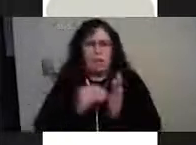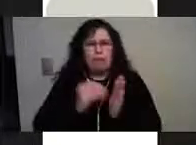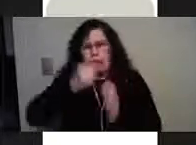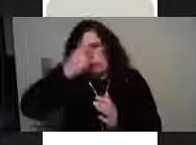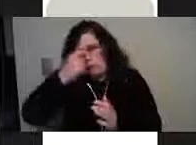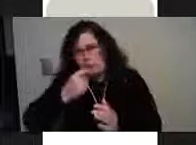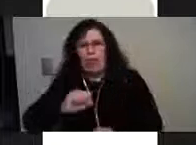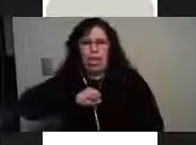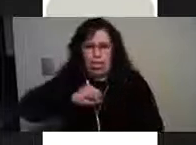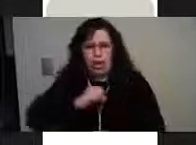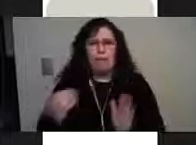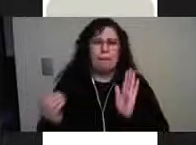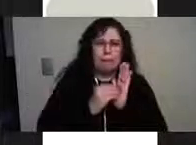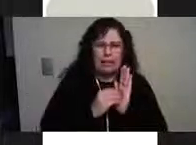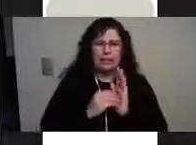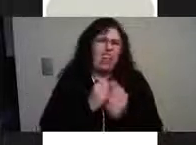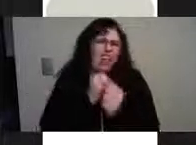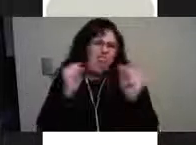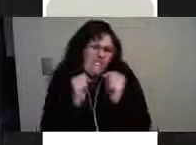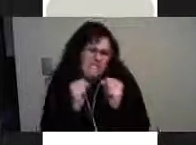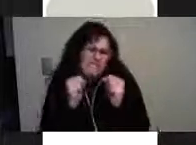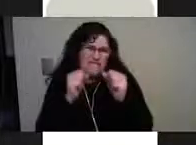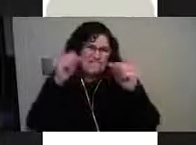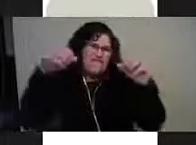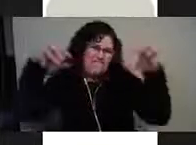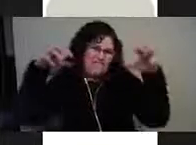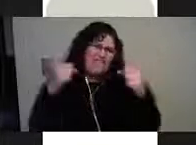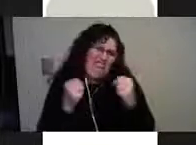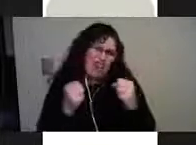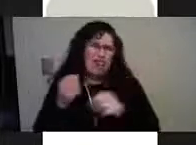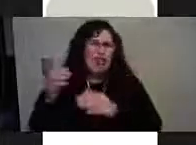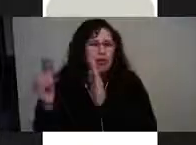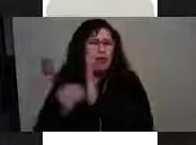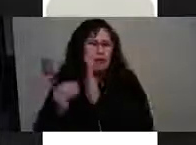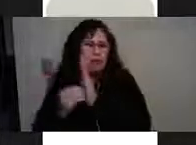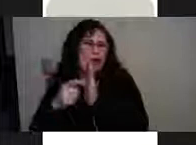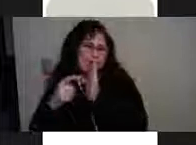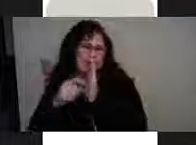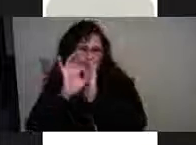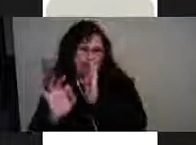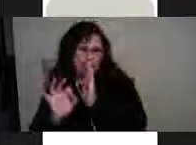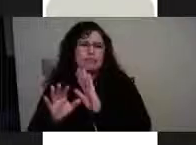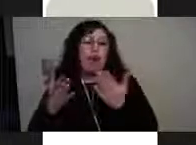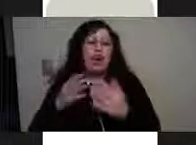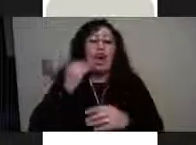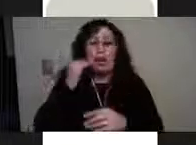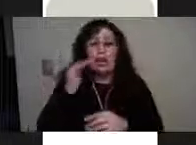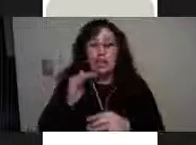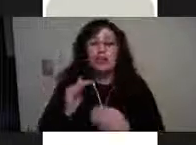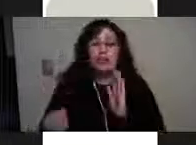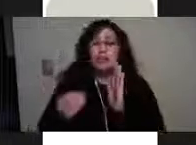invernal, ¿ya? Y que muchas veces para los niños que tienen mayor compromiso funcional,